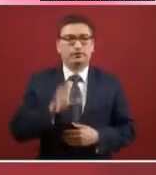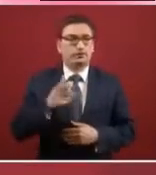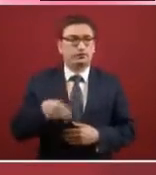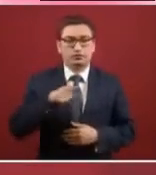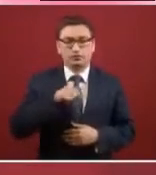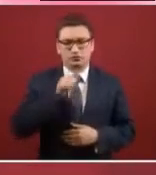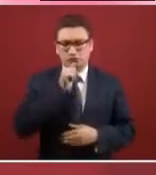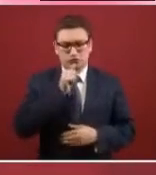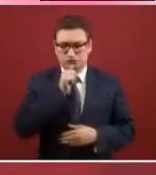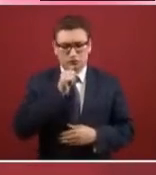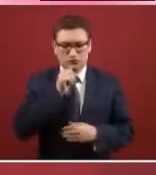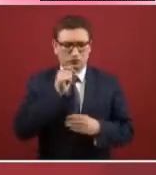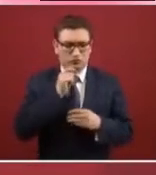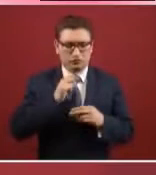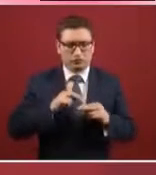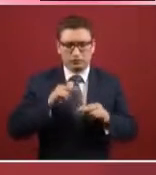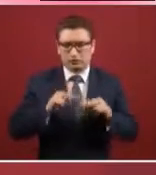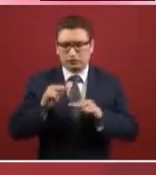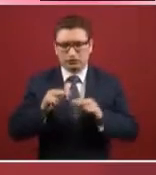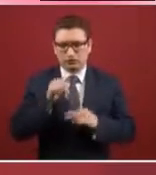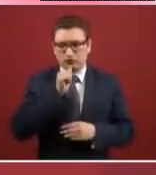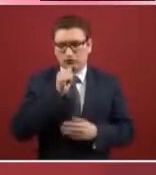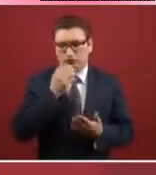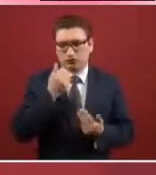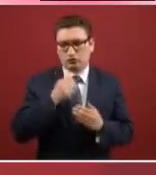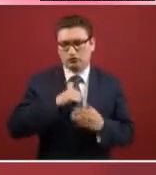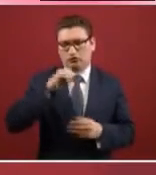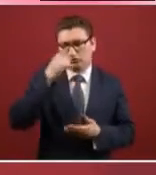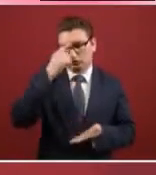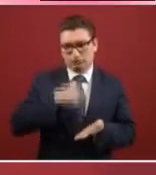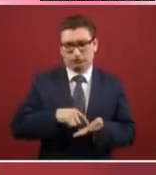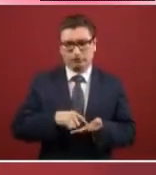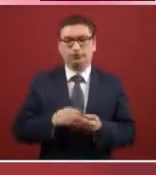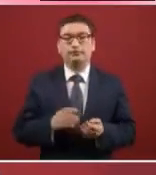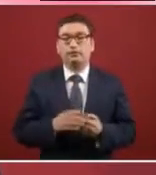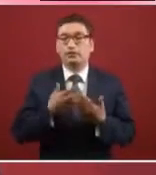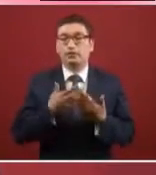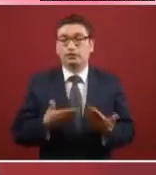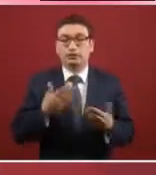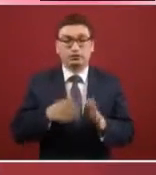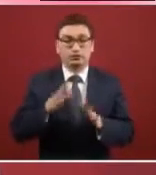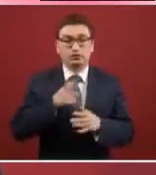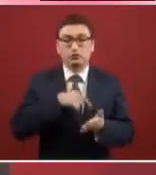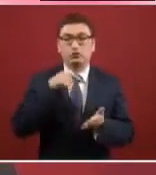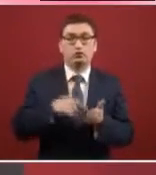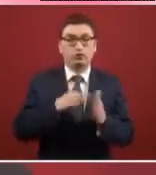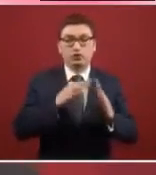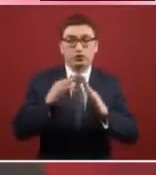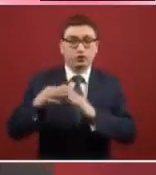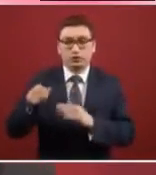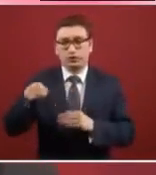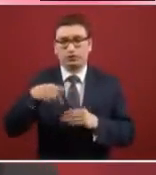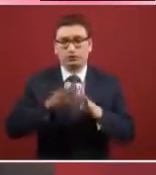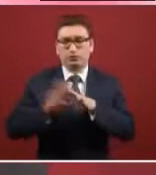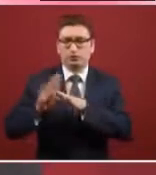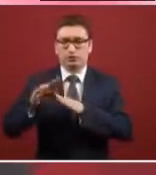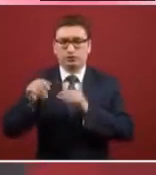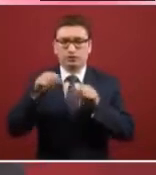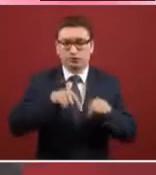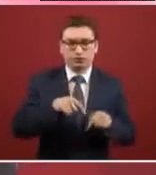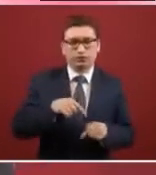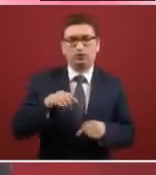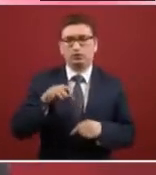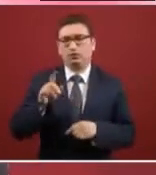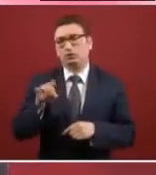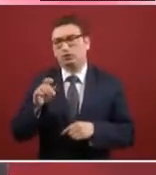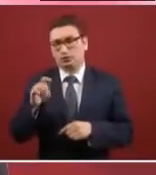previsto ningún incremento de lugares. Y respecto a los albergues, son los que me reportó Horacio Duarte, que había ubicado las